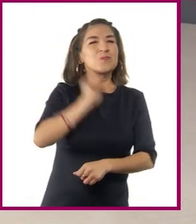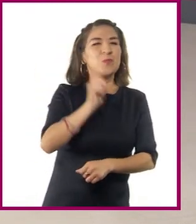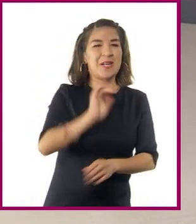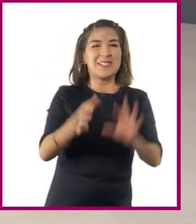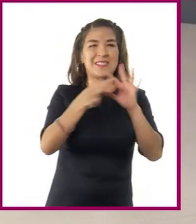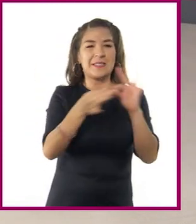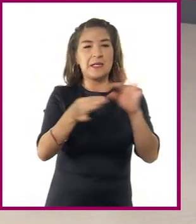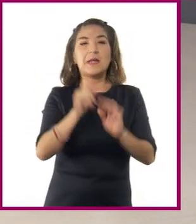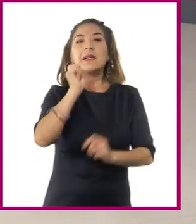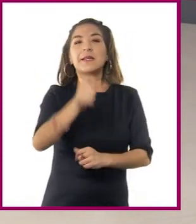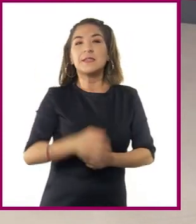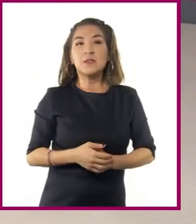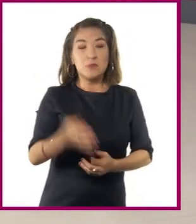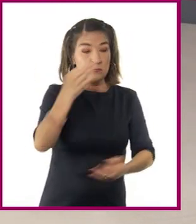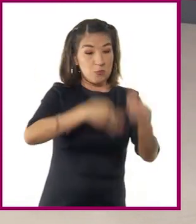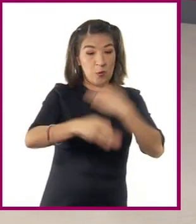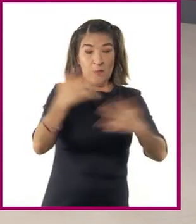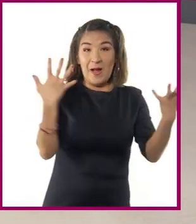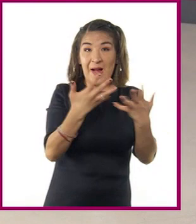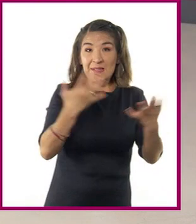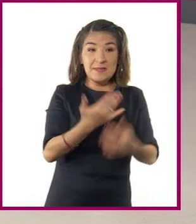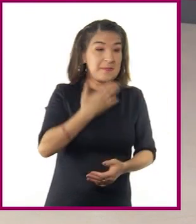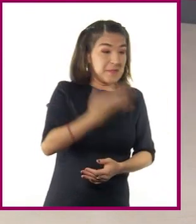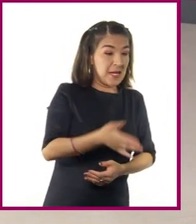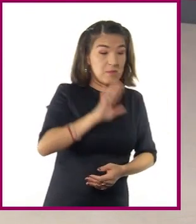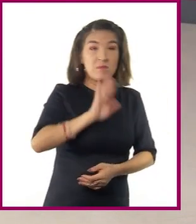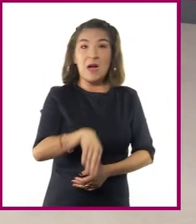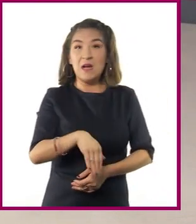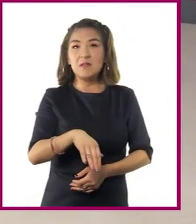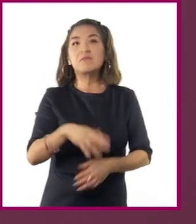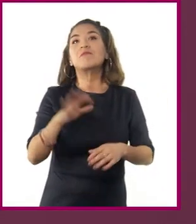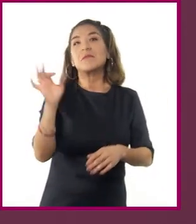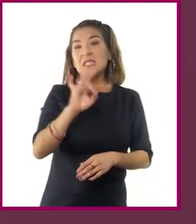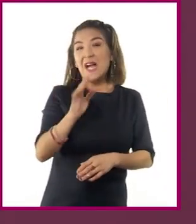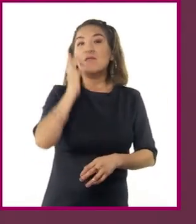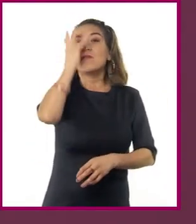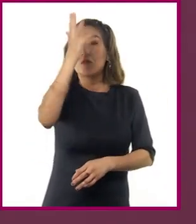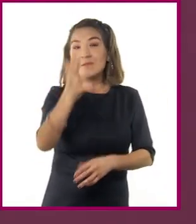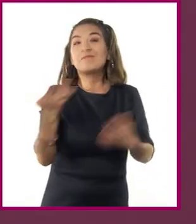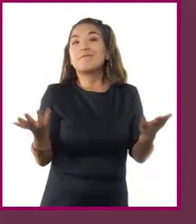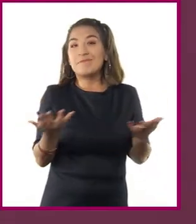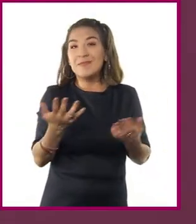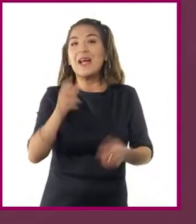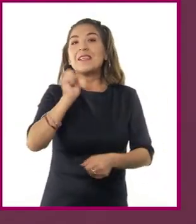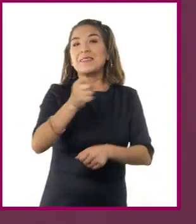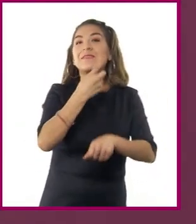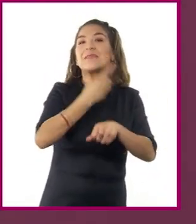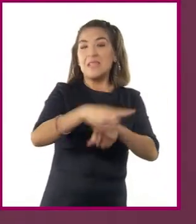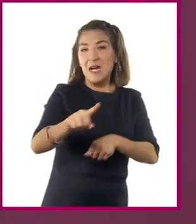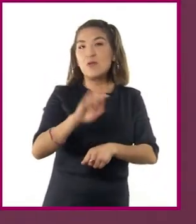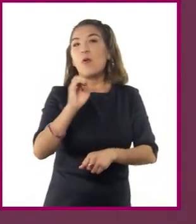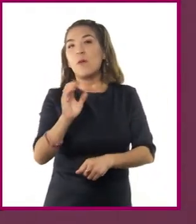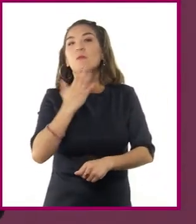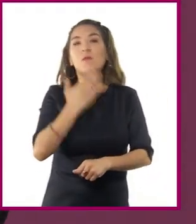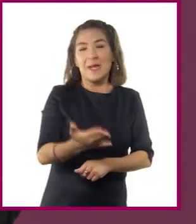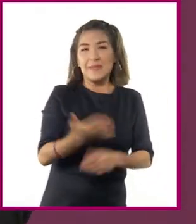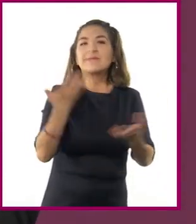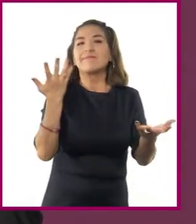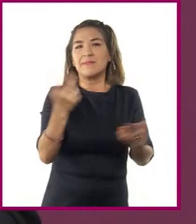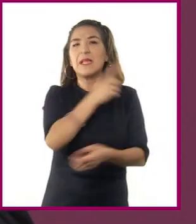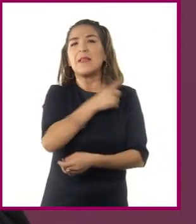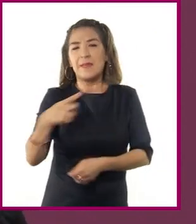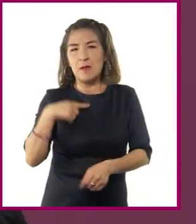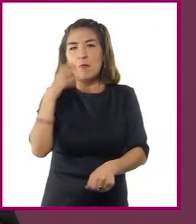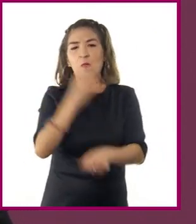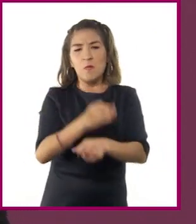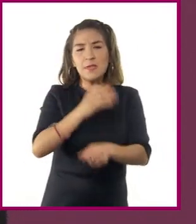video, todo lo que hagamos, bueno o malo, tiene consecuencias. Para recapitular lo aprendido, mencionaré que en